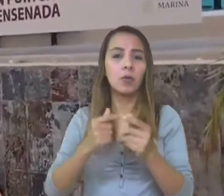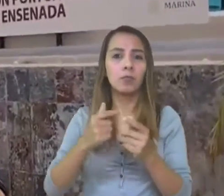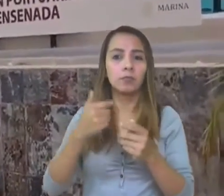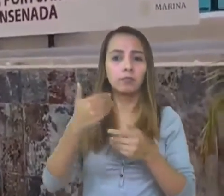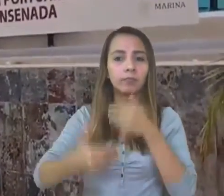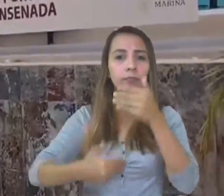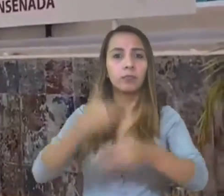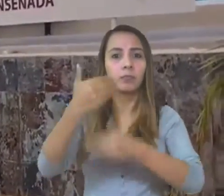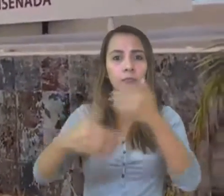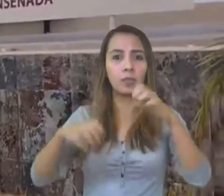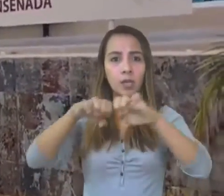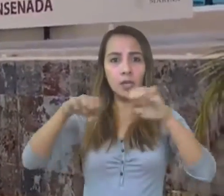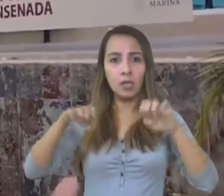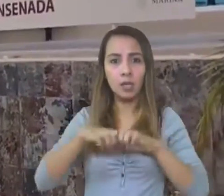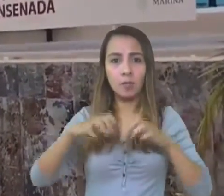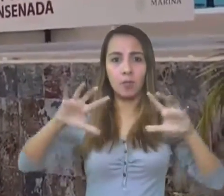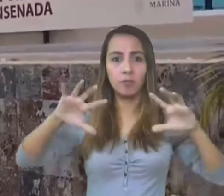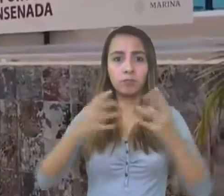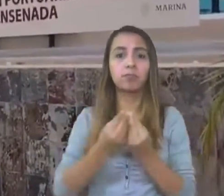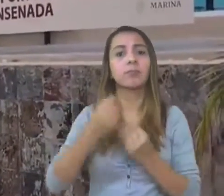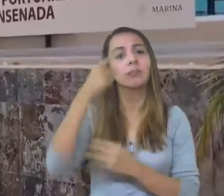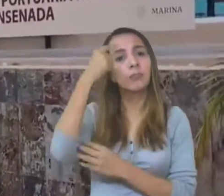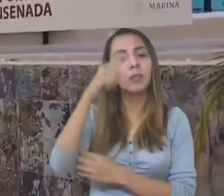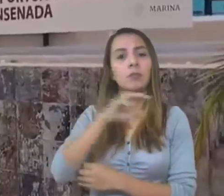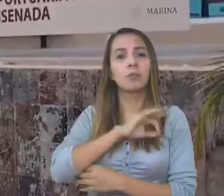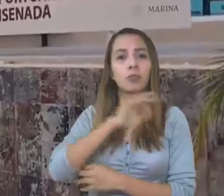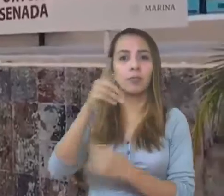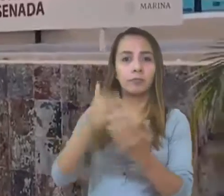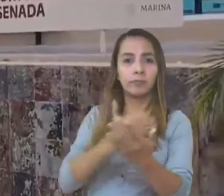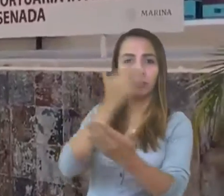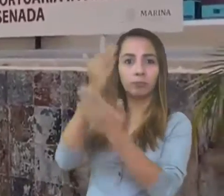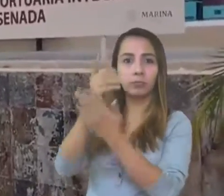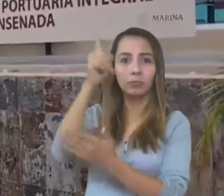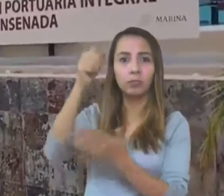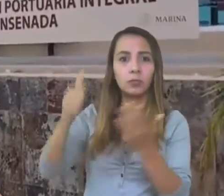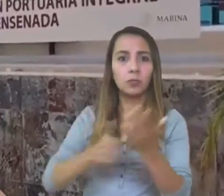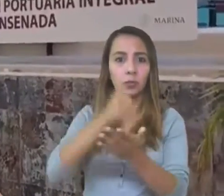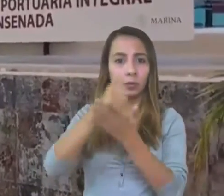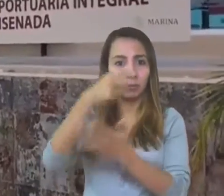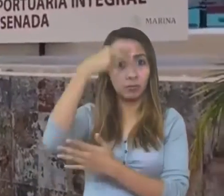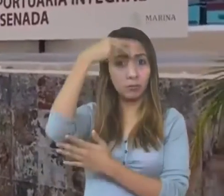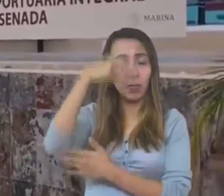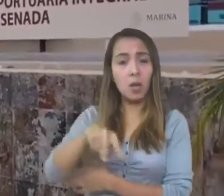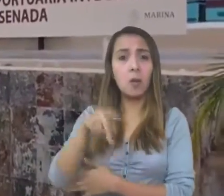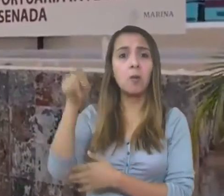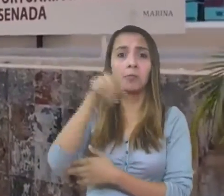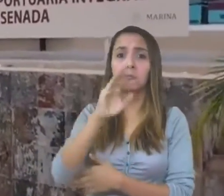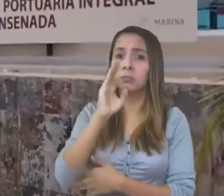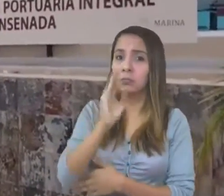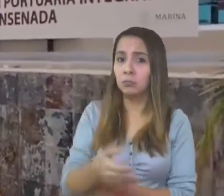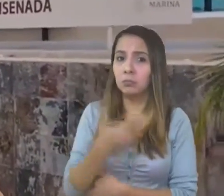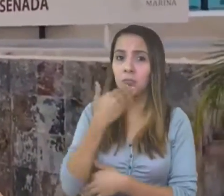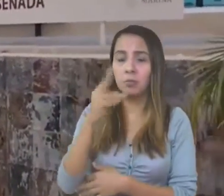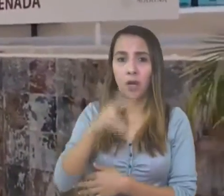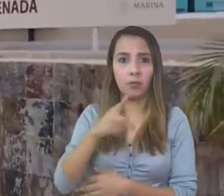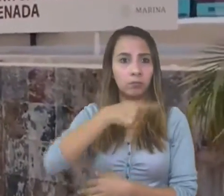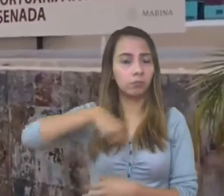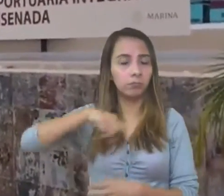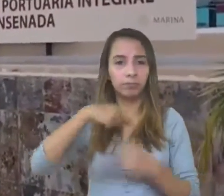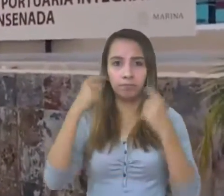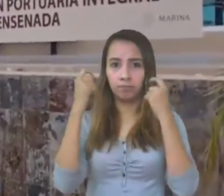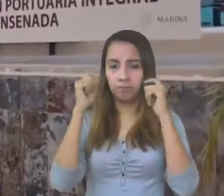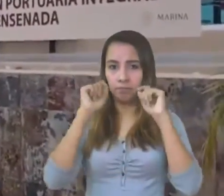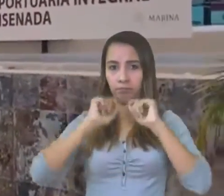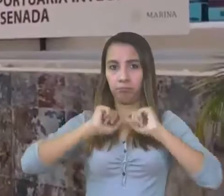hacer equipo para que esto se vaya a la Ciudad de México. Hay muy buena disposición, quedamos sorprendidos, ¿verdad?